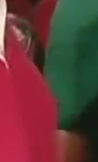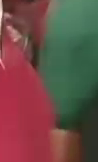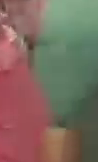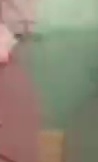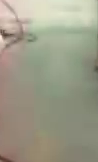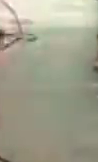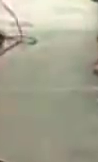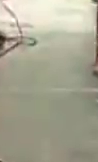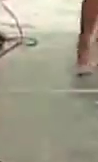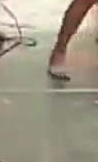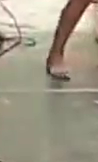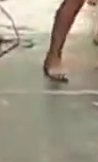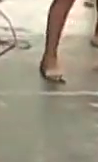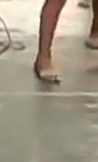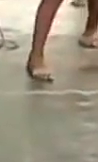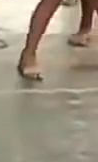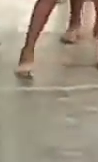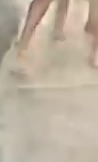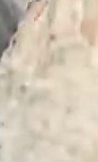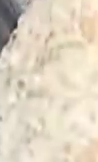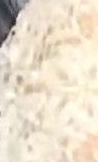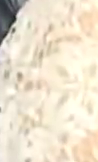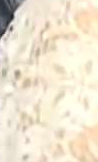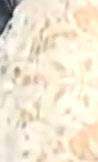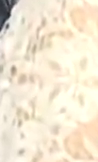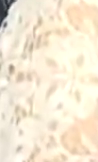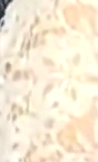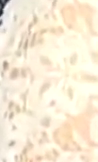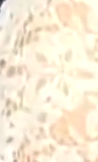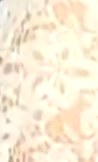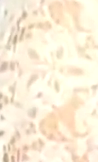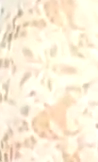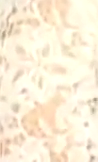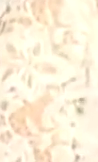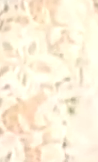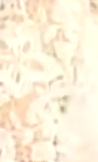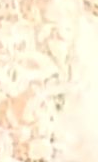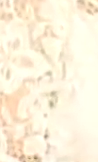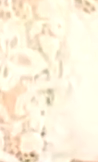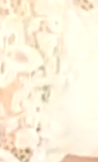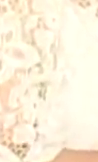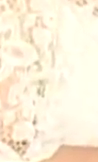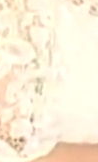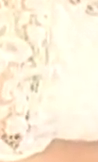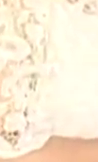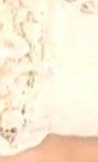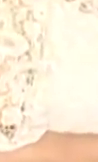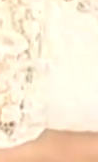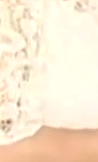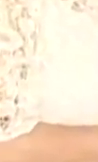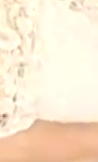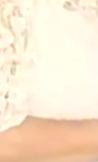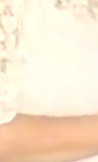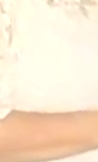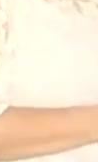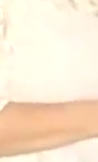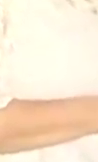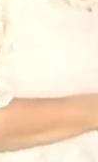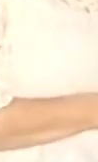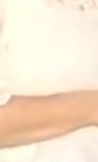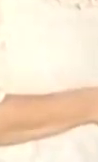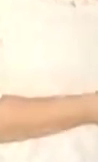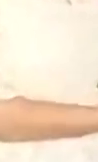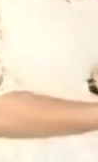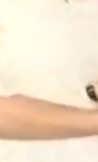Este Plan Nacional además permitirá desarrollar de manera integral la región de desarrollo estratégico de la faja pesquera de la Venezuela Azul.